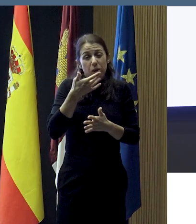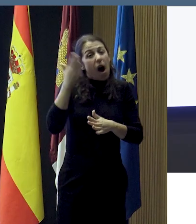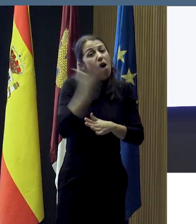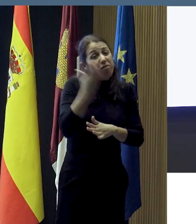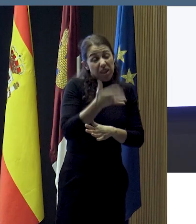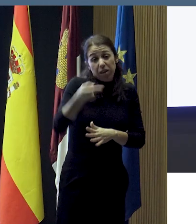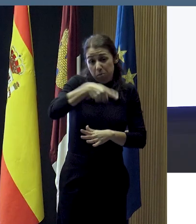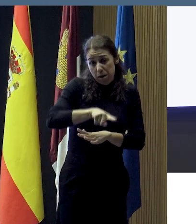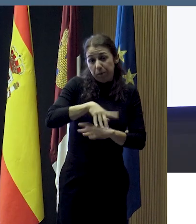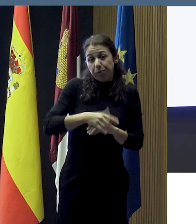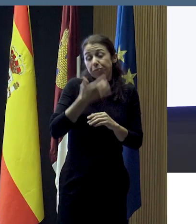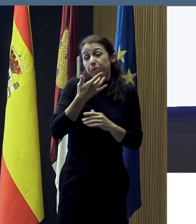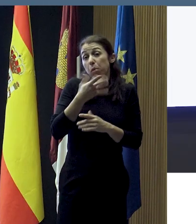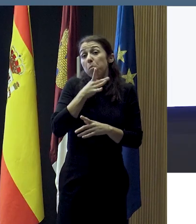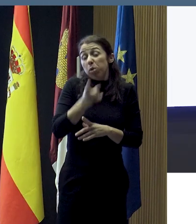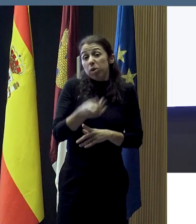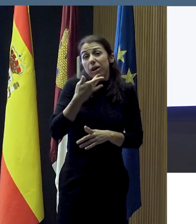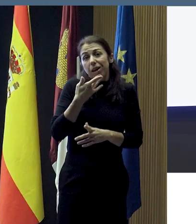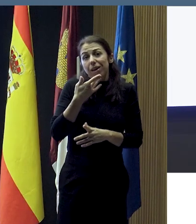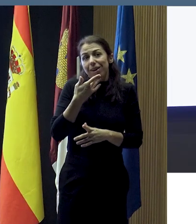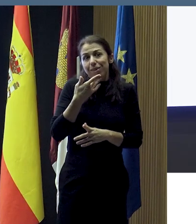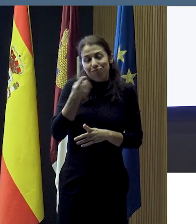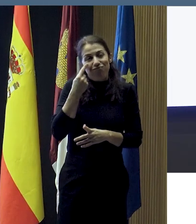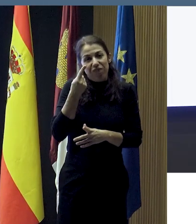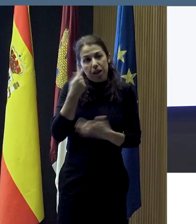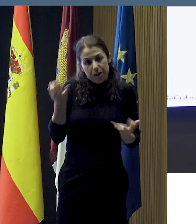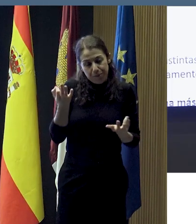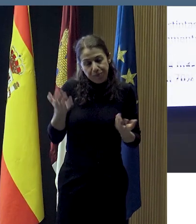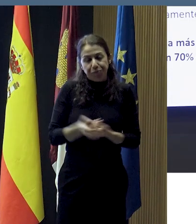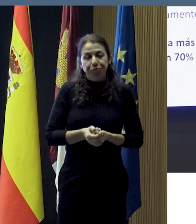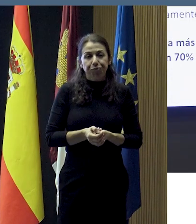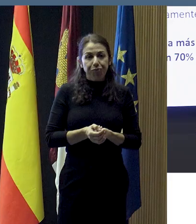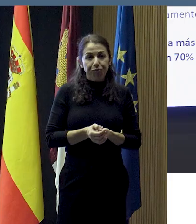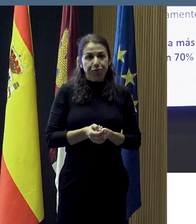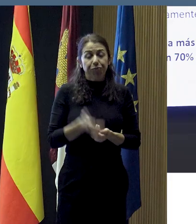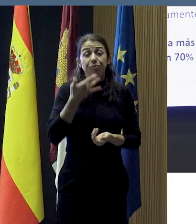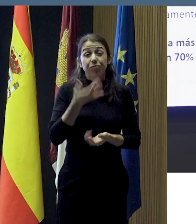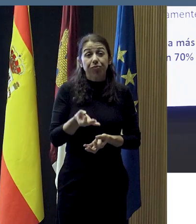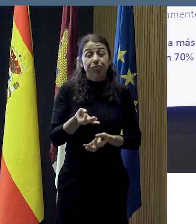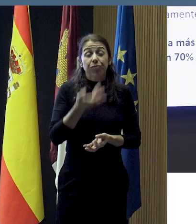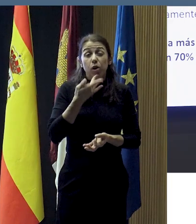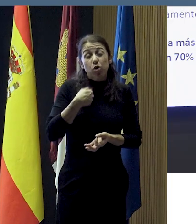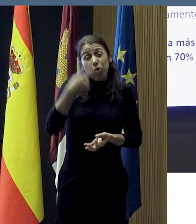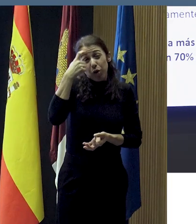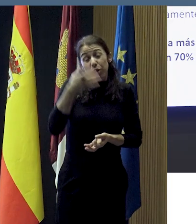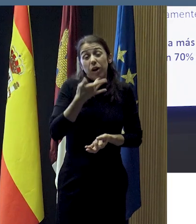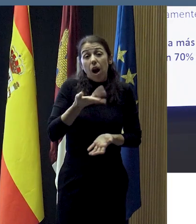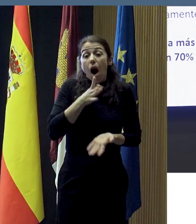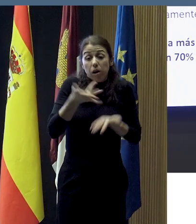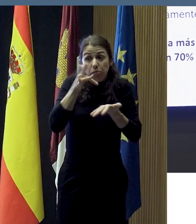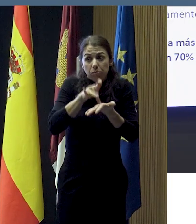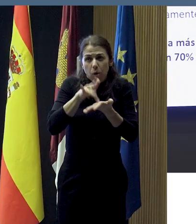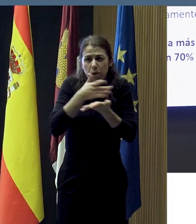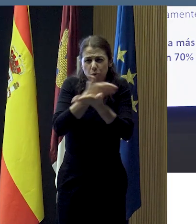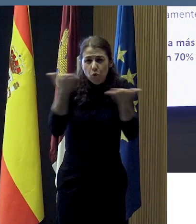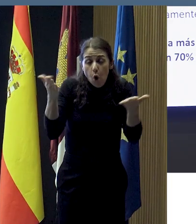para sufrir demencia. Por lo tanto, pues hay que tenerlo en cuenta. Entonces, Yo creo que en este punto todos